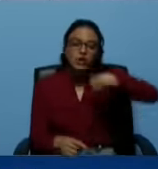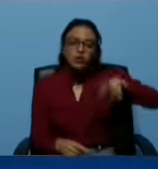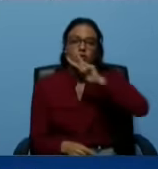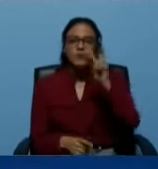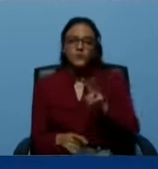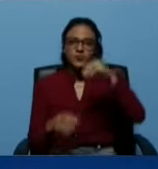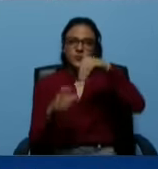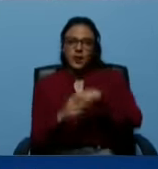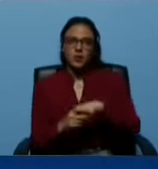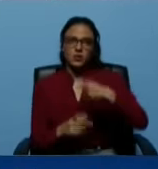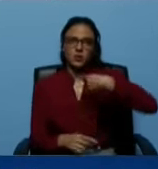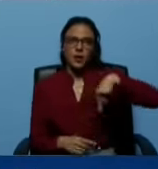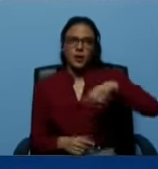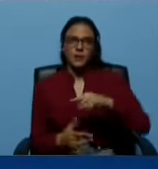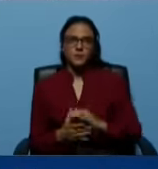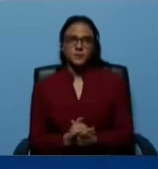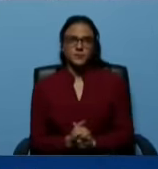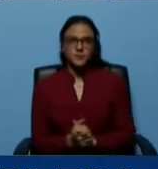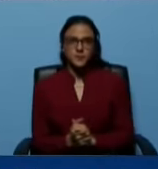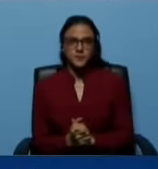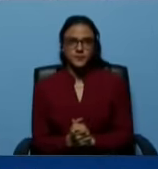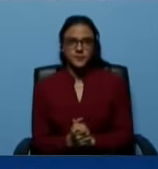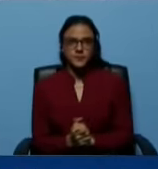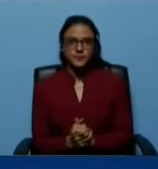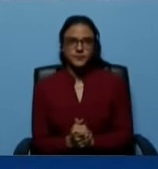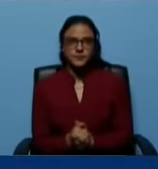venezolanos y las venezolanas.